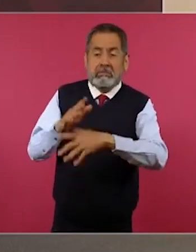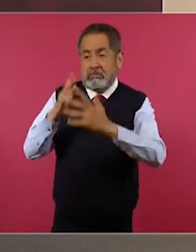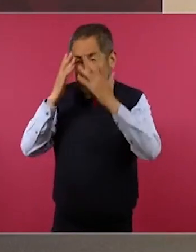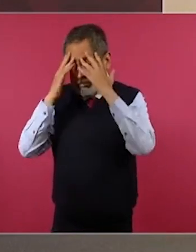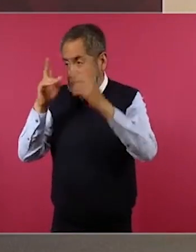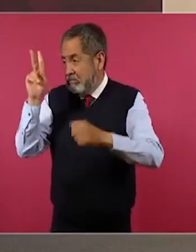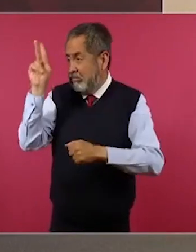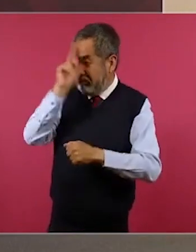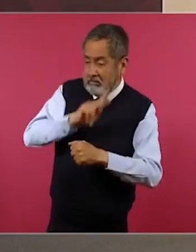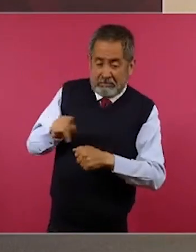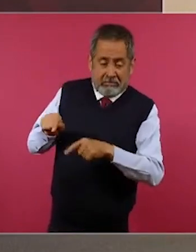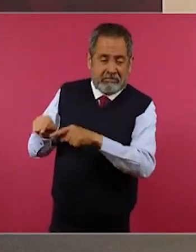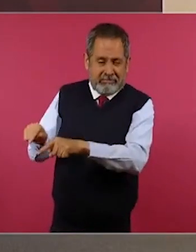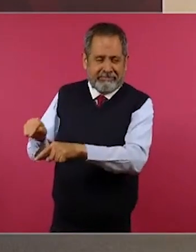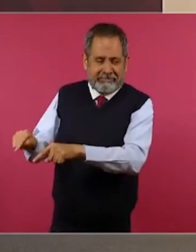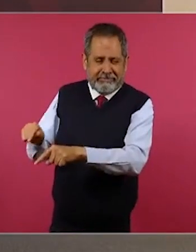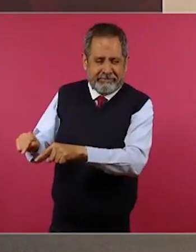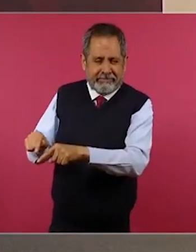El Economista.